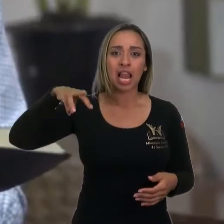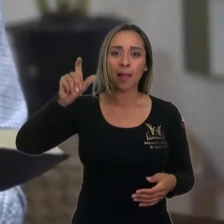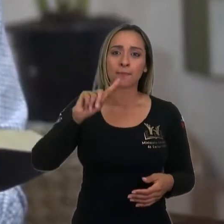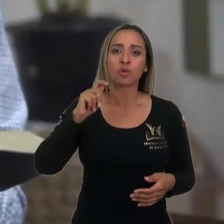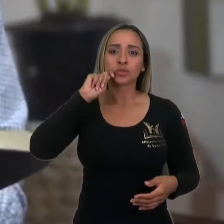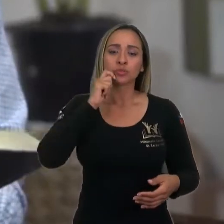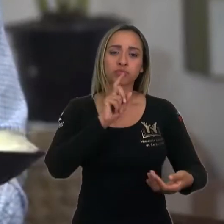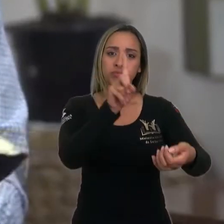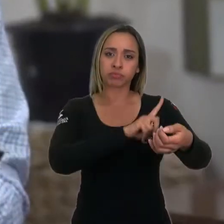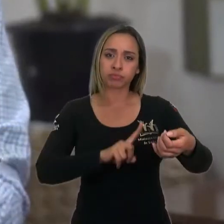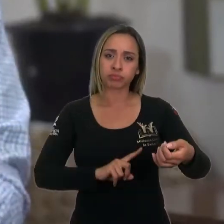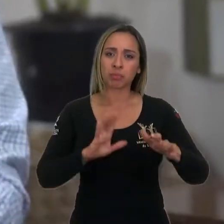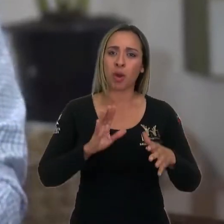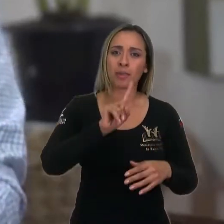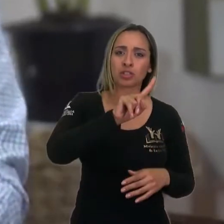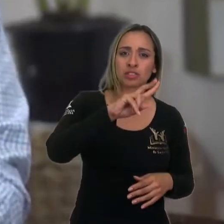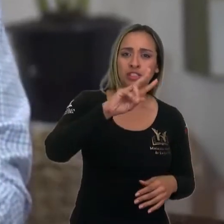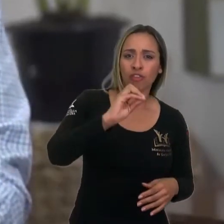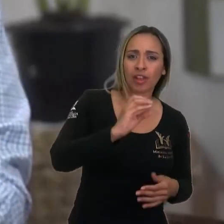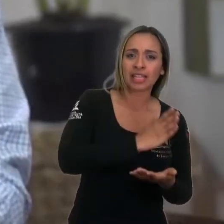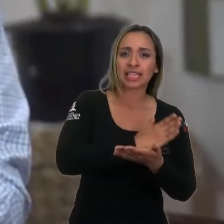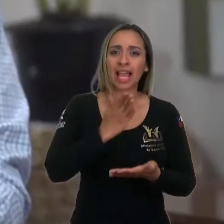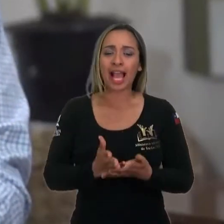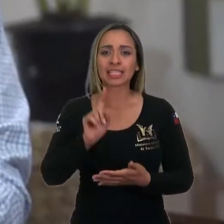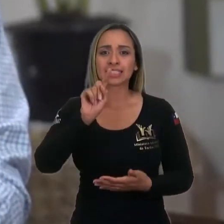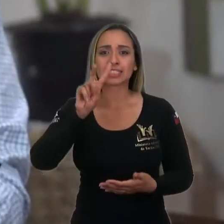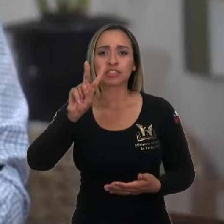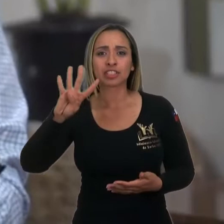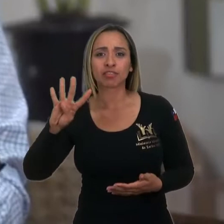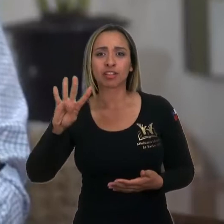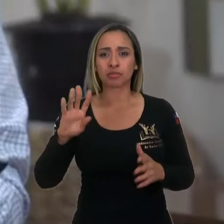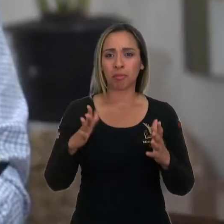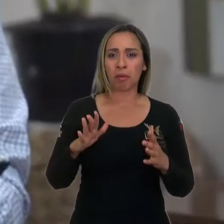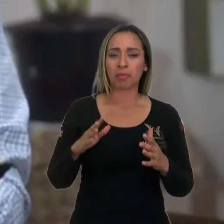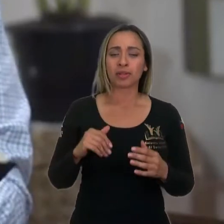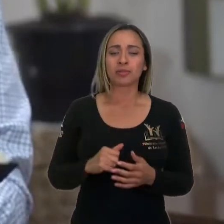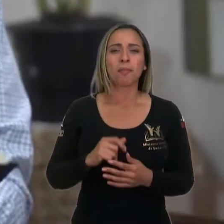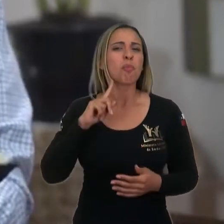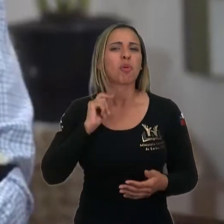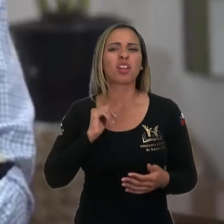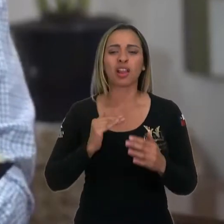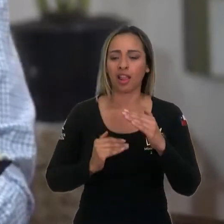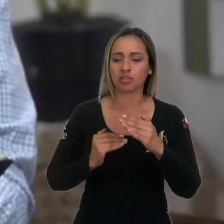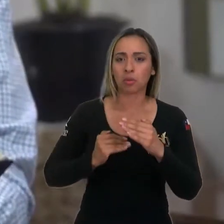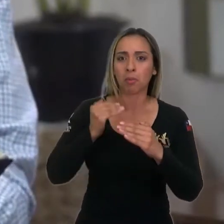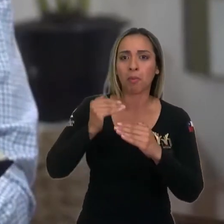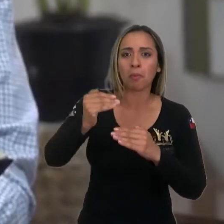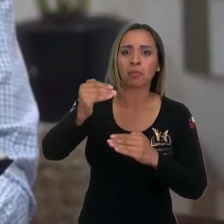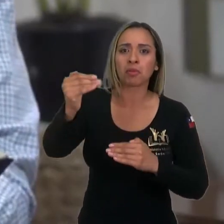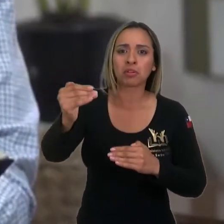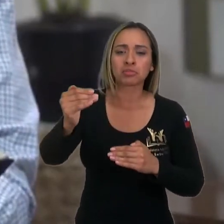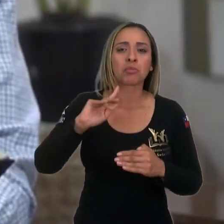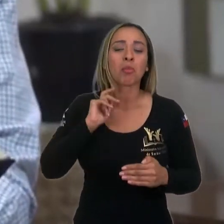hasta el salmo 134. ¿Por qué se llaman graduales? Porque estos salmos eran cantados